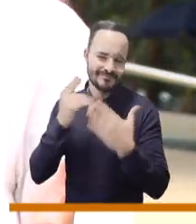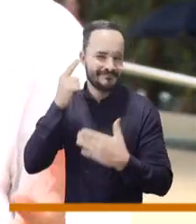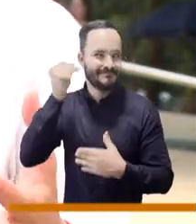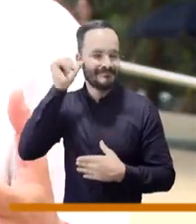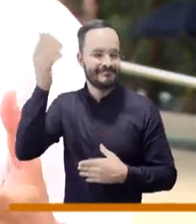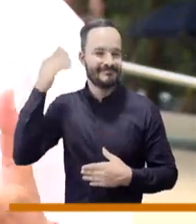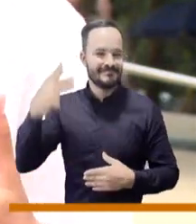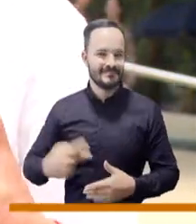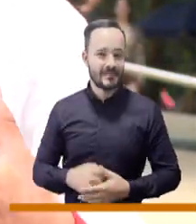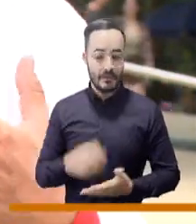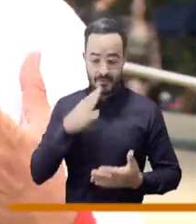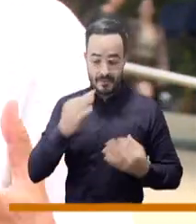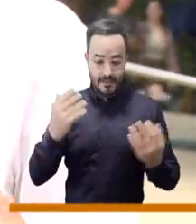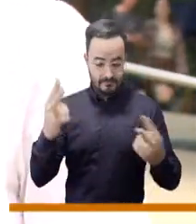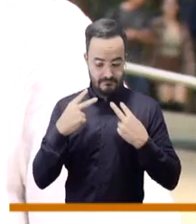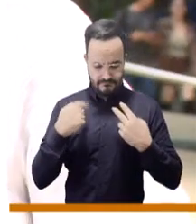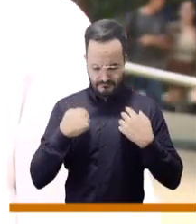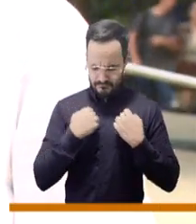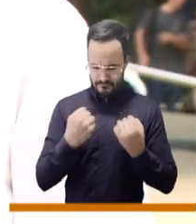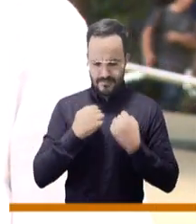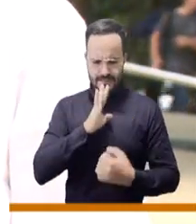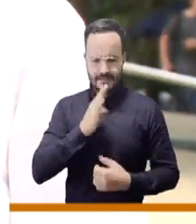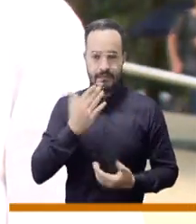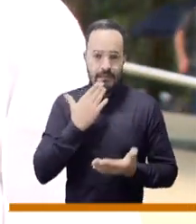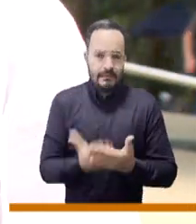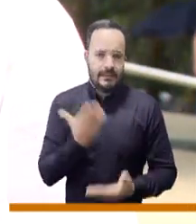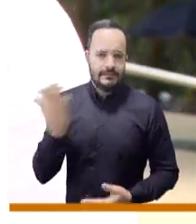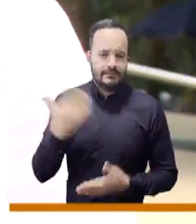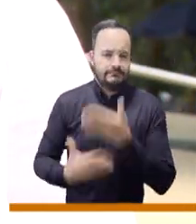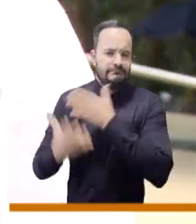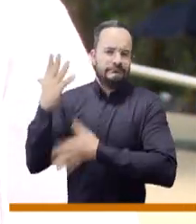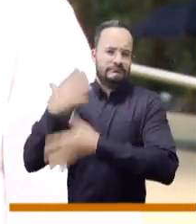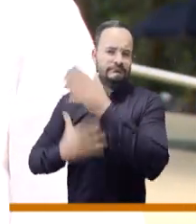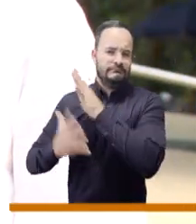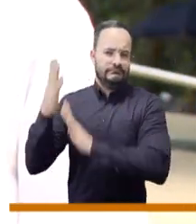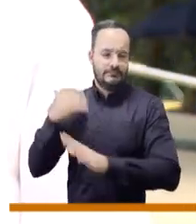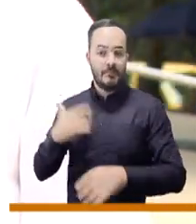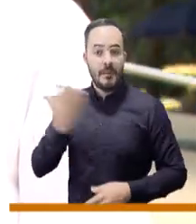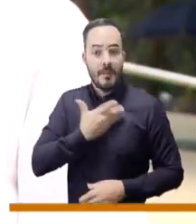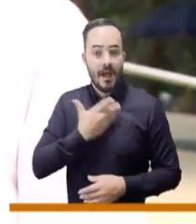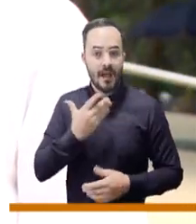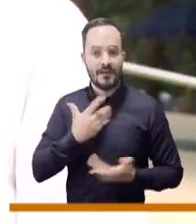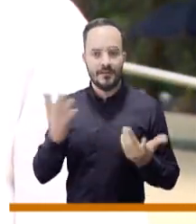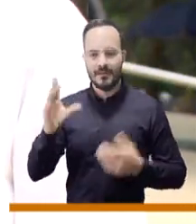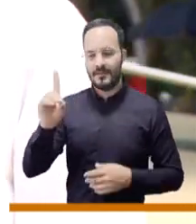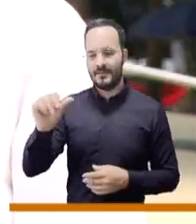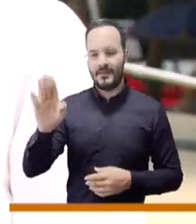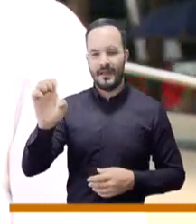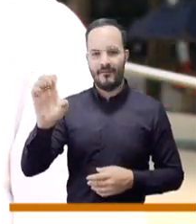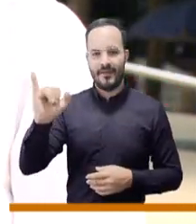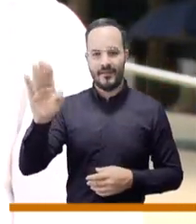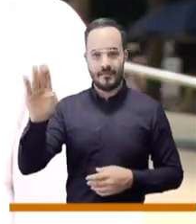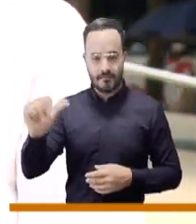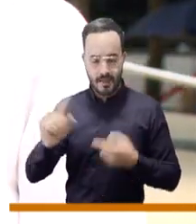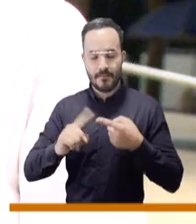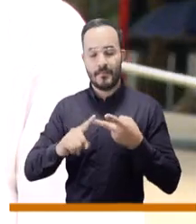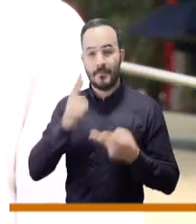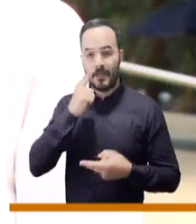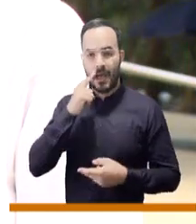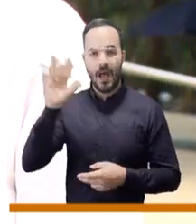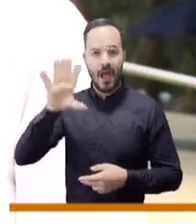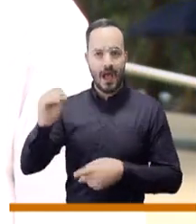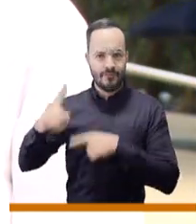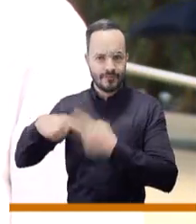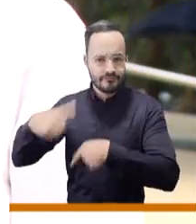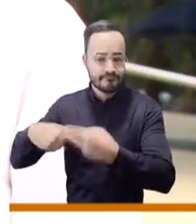esos orígenes. Mis ancestros y ancestras, mi madre de Dabeiba, mi padre un hombre afrodescendiente. Hay que recordar